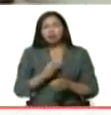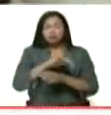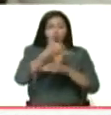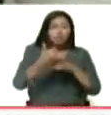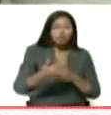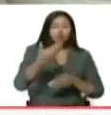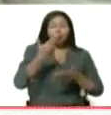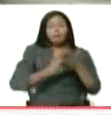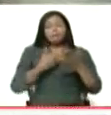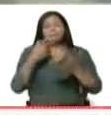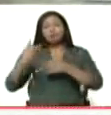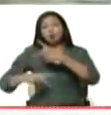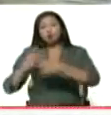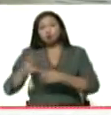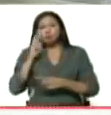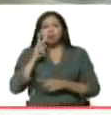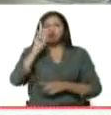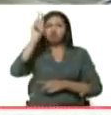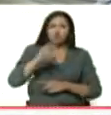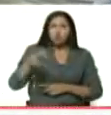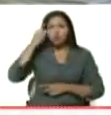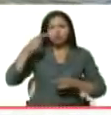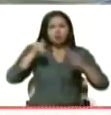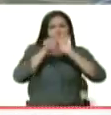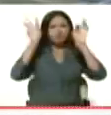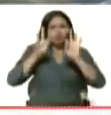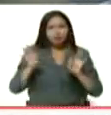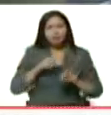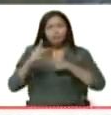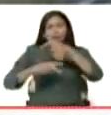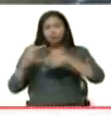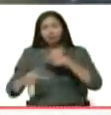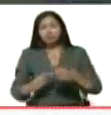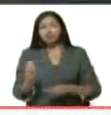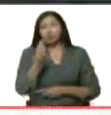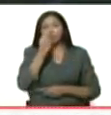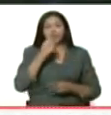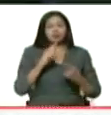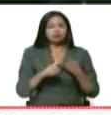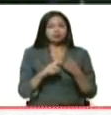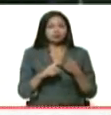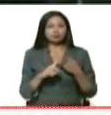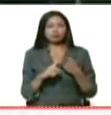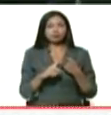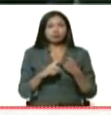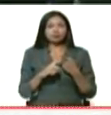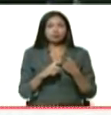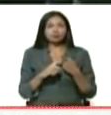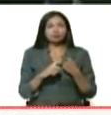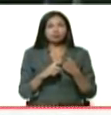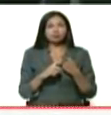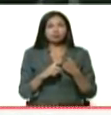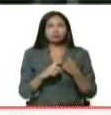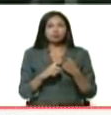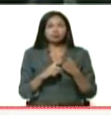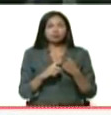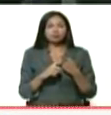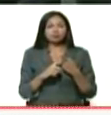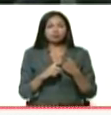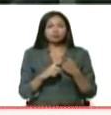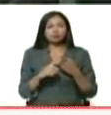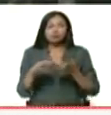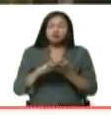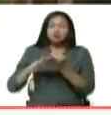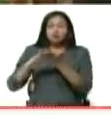ustedes lo pueden ver todos los días, para producir alimentos, para dinamizar la